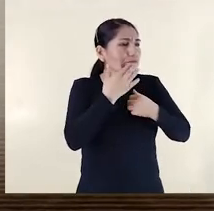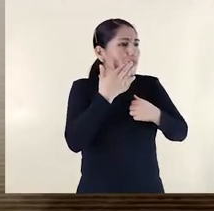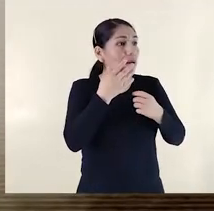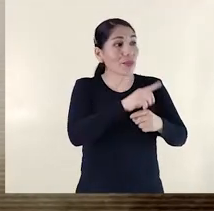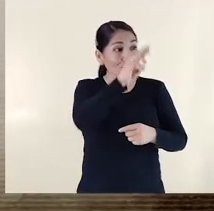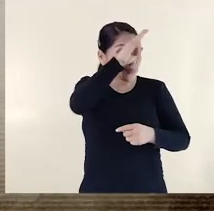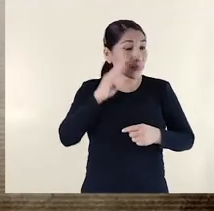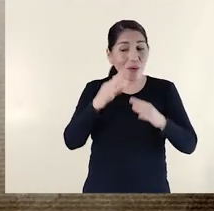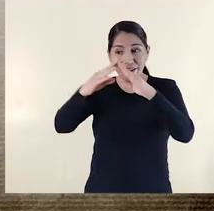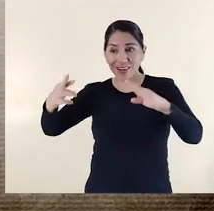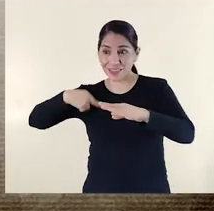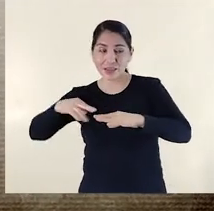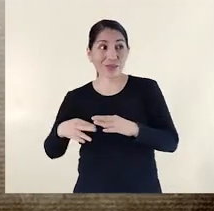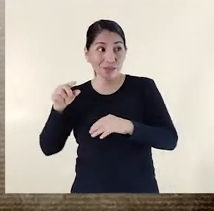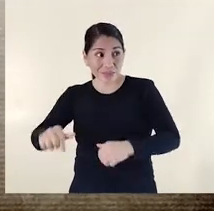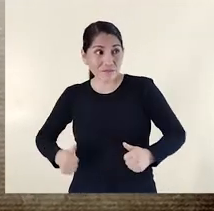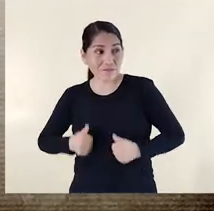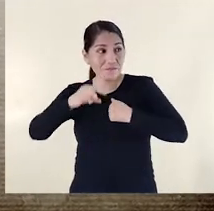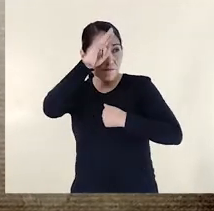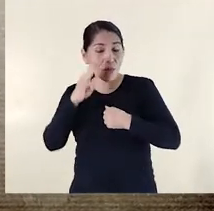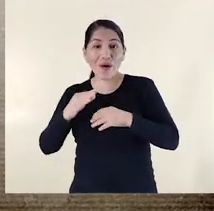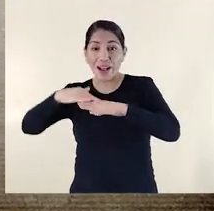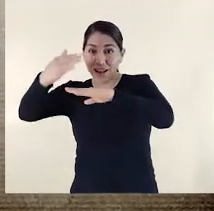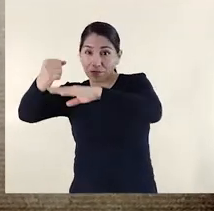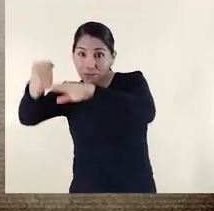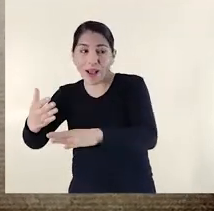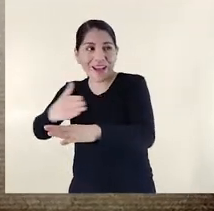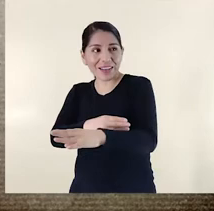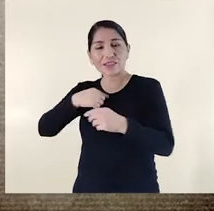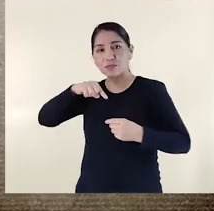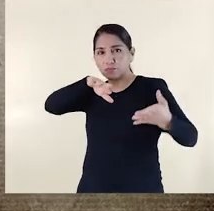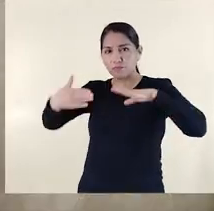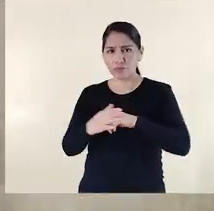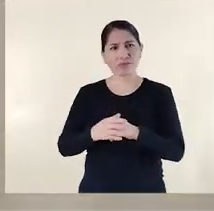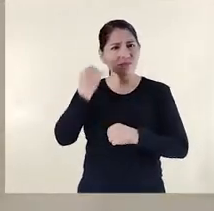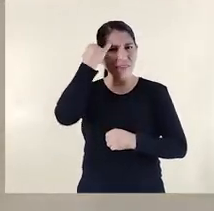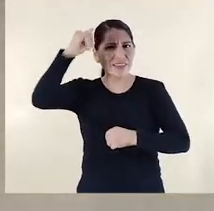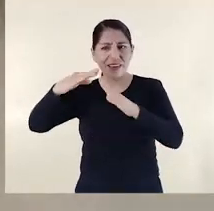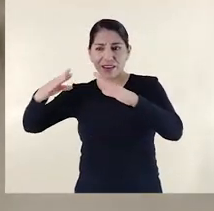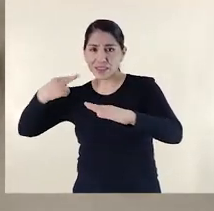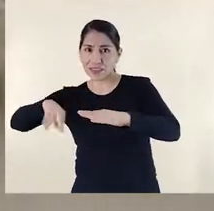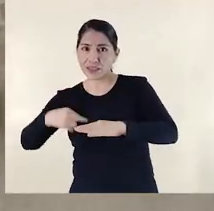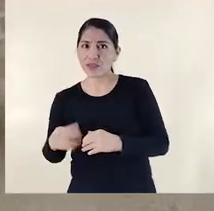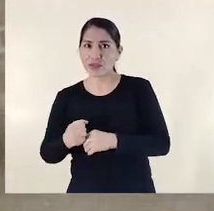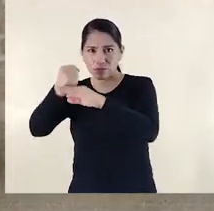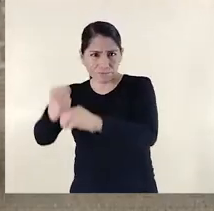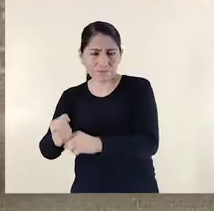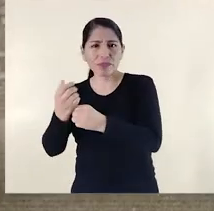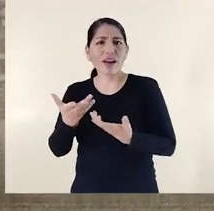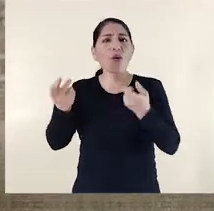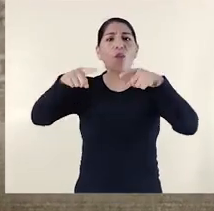seréis una de las monjas del convento que se ha de fundar después de mi muerte». Aunque la iglesia de fundar un monasterio para